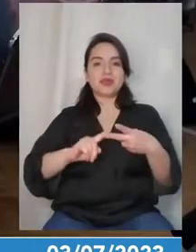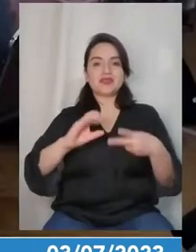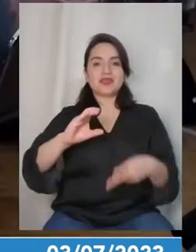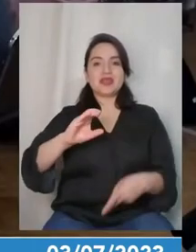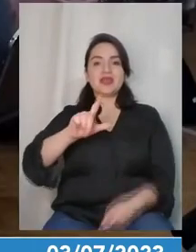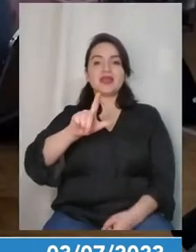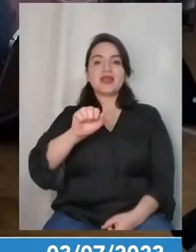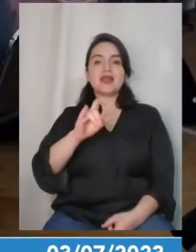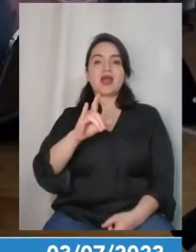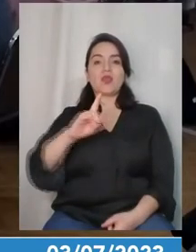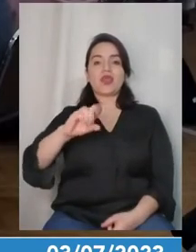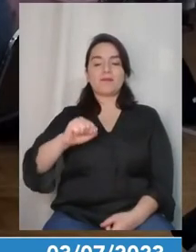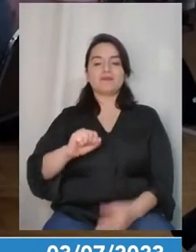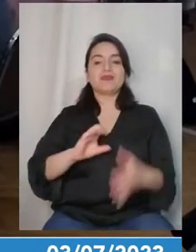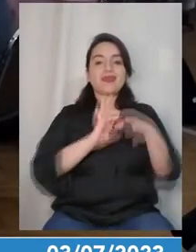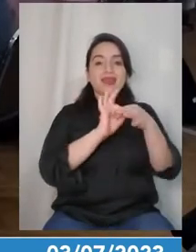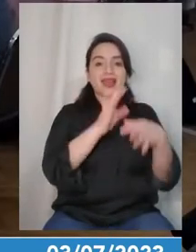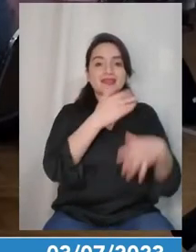Gracias, presidente.